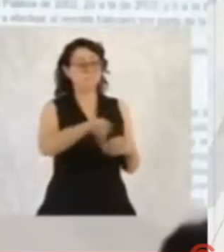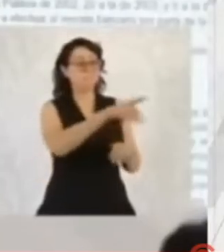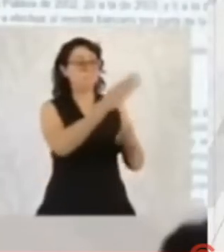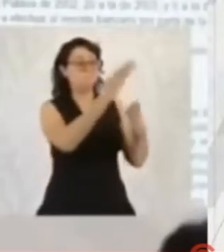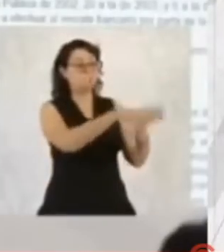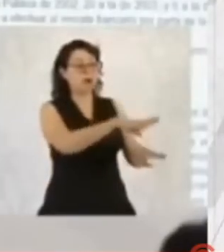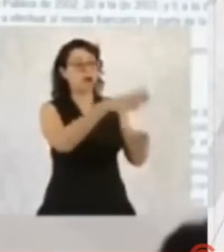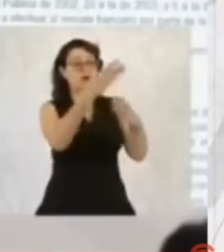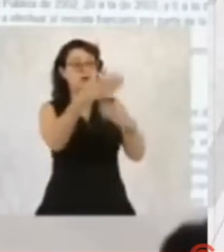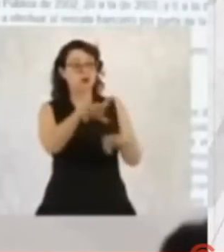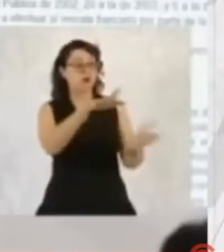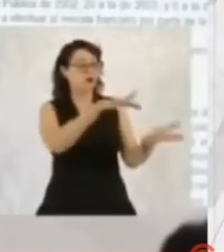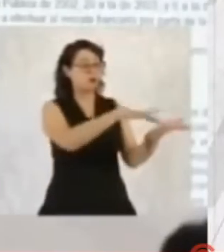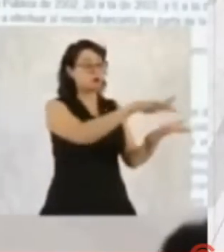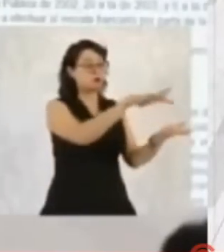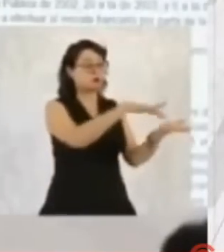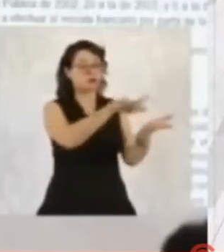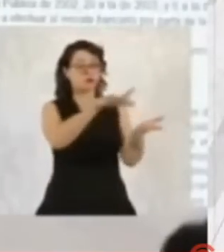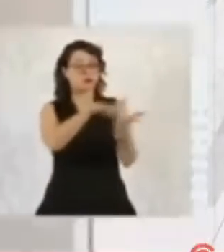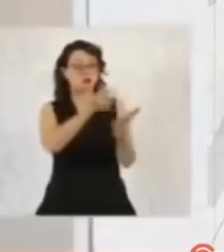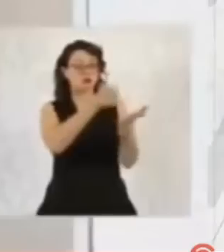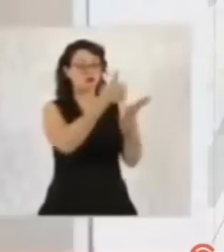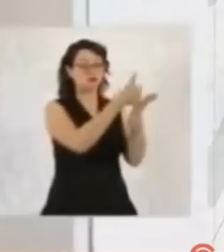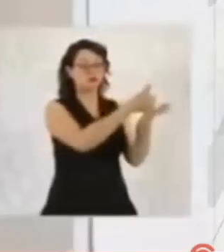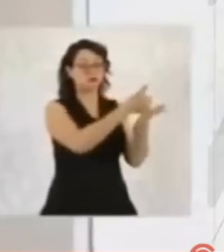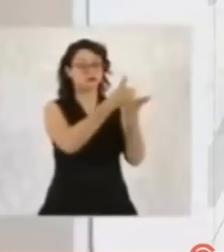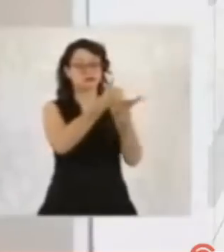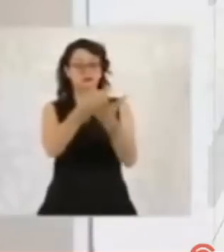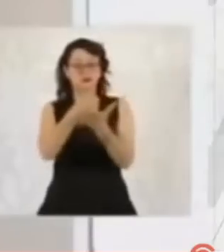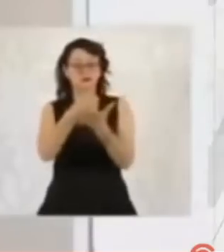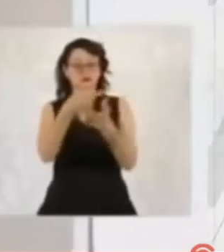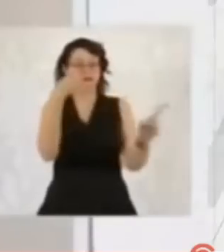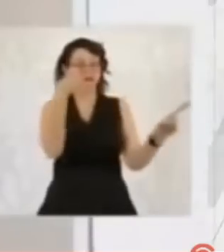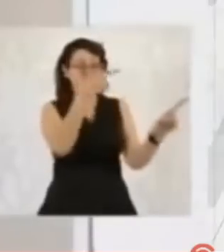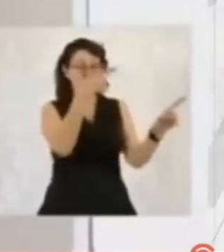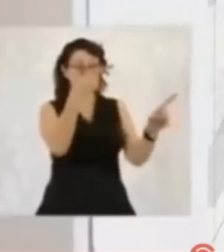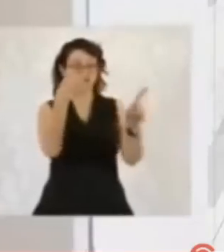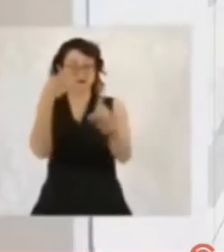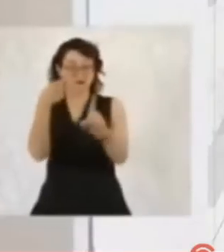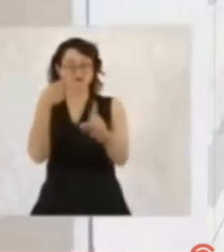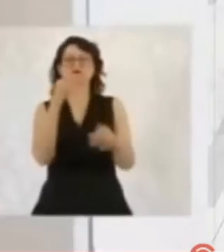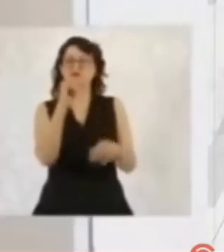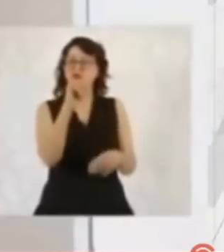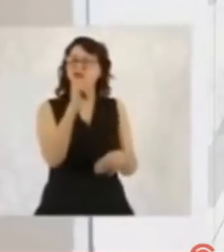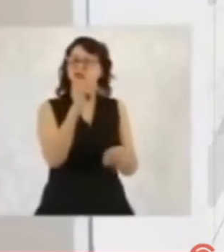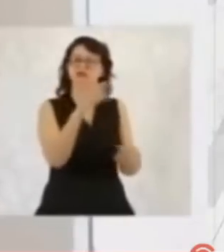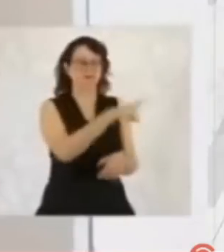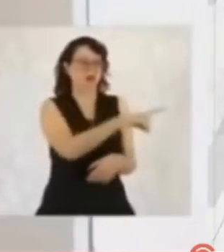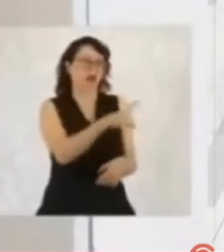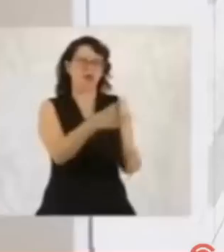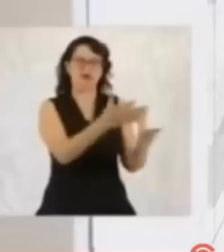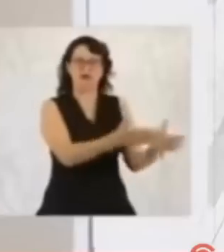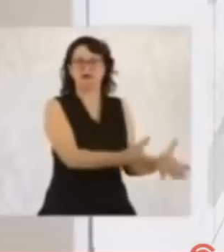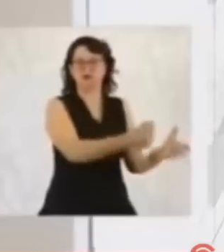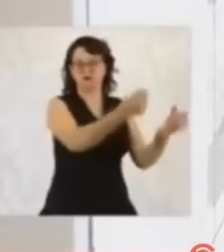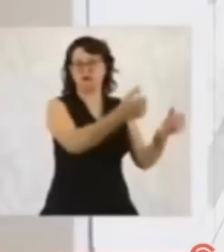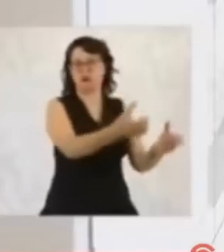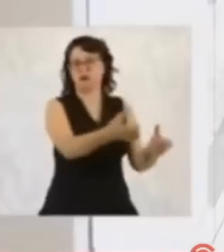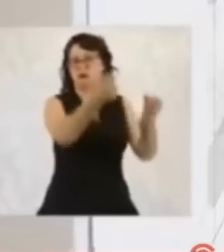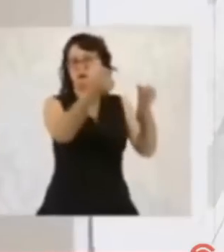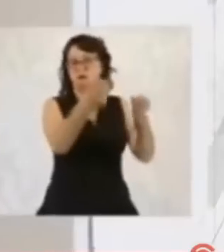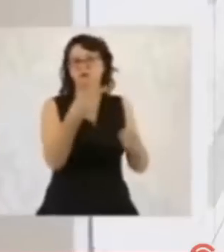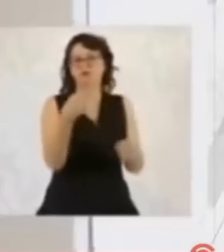también han cumplido con el objetivo social para el que fueron creados. Sin embargo, el proceso de decisión en lo